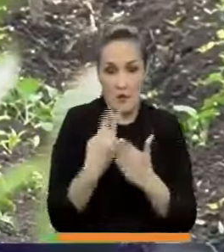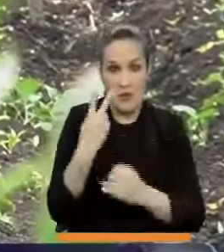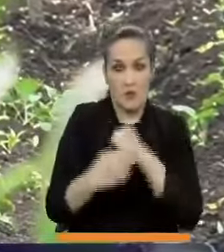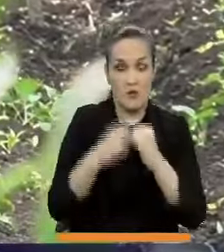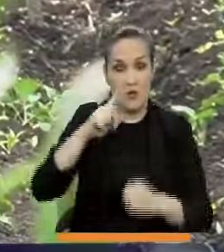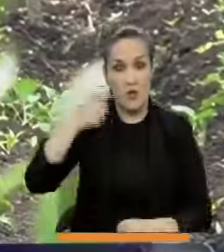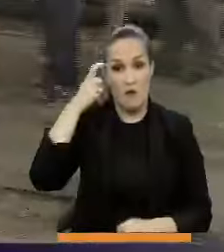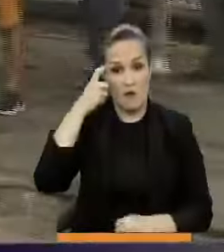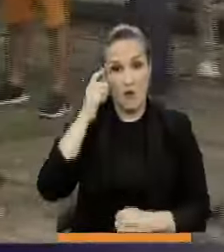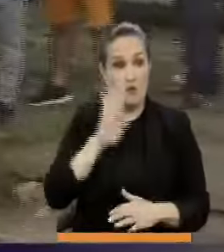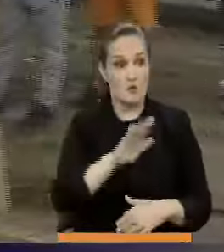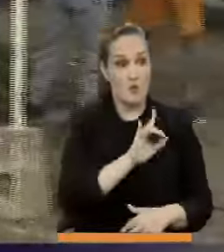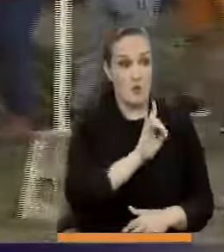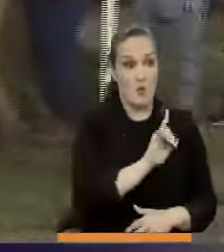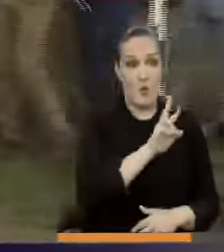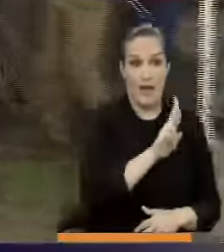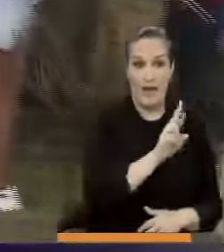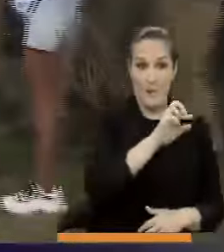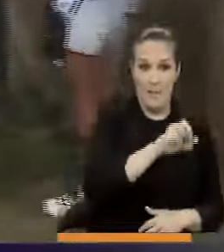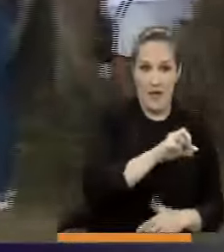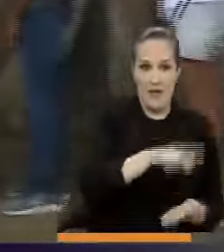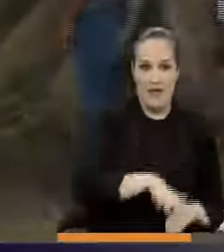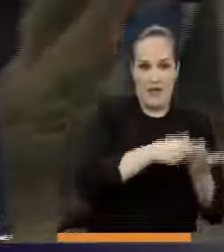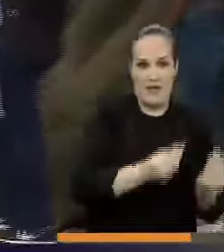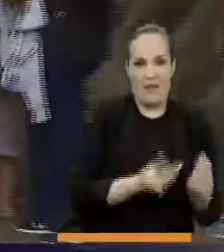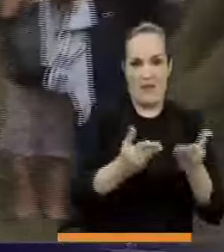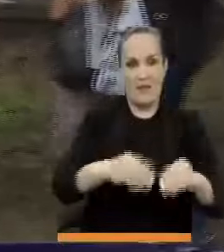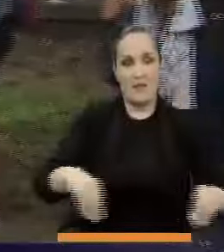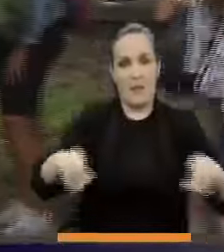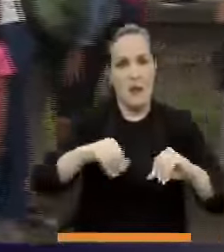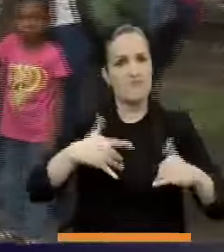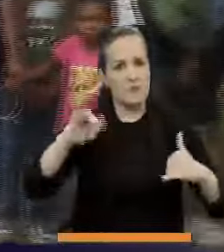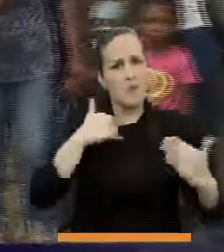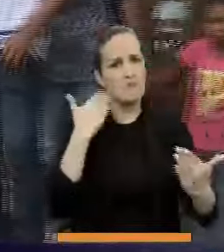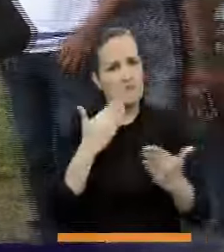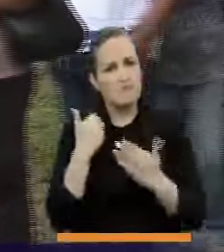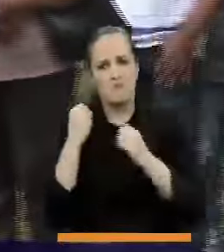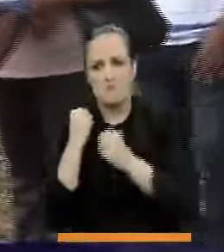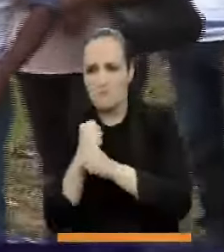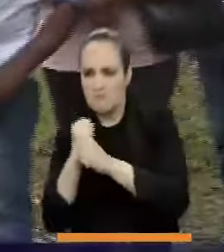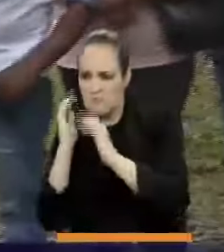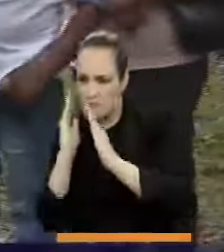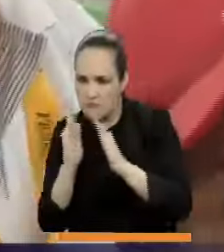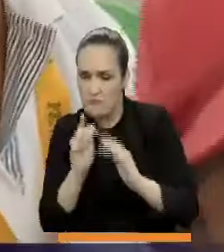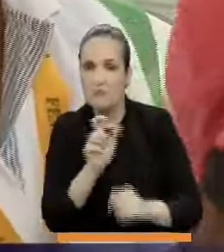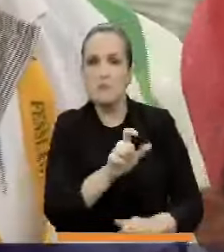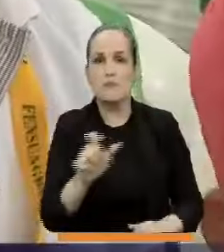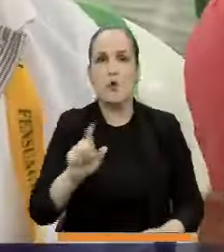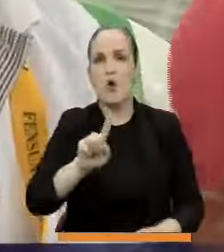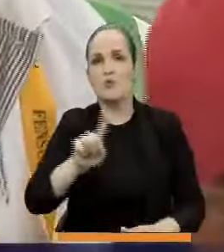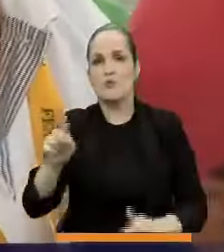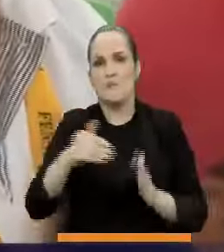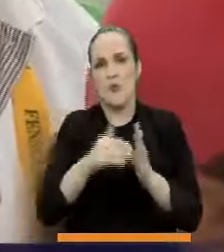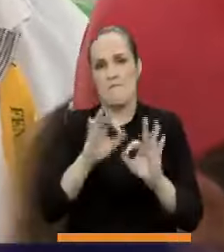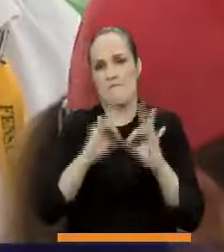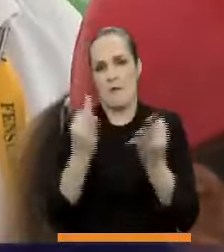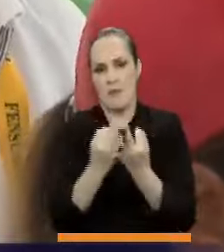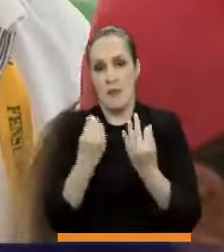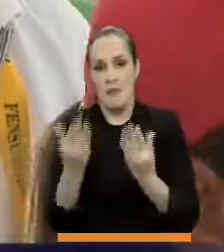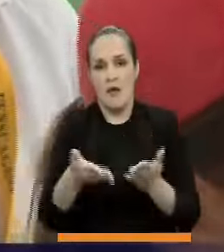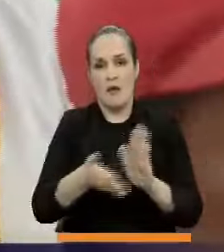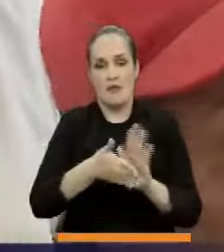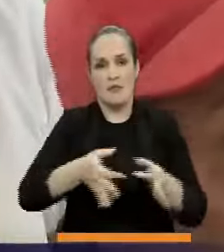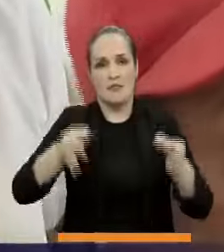gobierno, la ORT se ha destacado por el trabajo realizado con pueblos étnicos, donde 11.000 familias fueron beneficiadas con garantías de